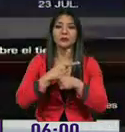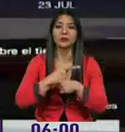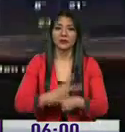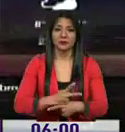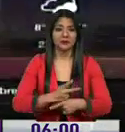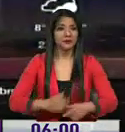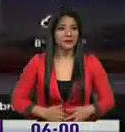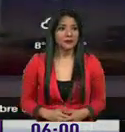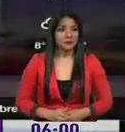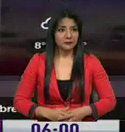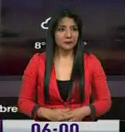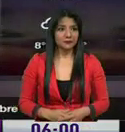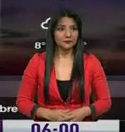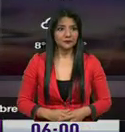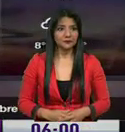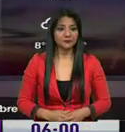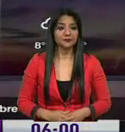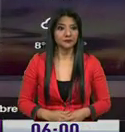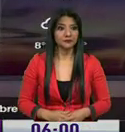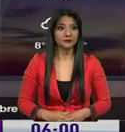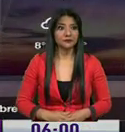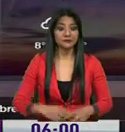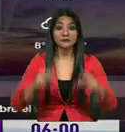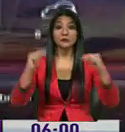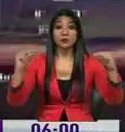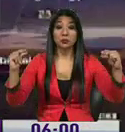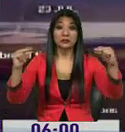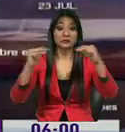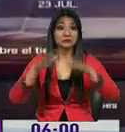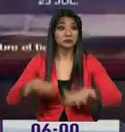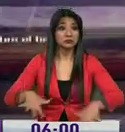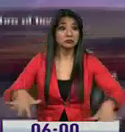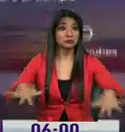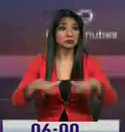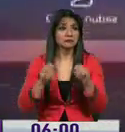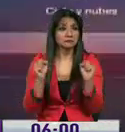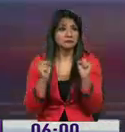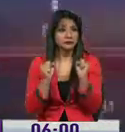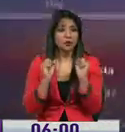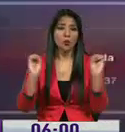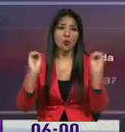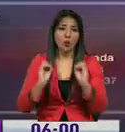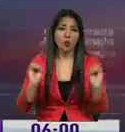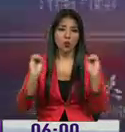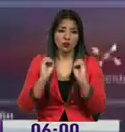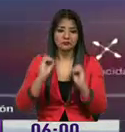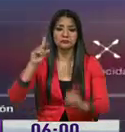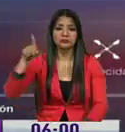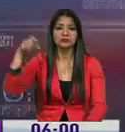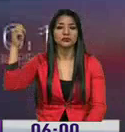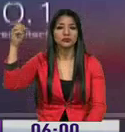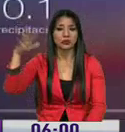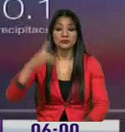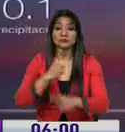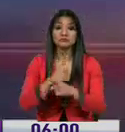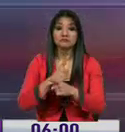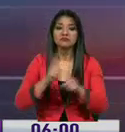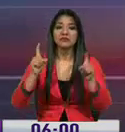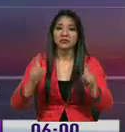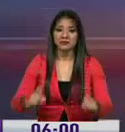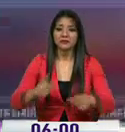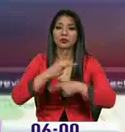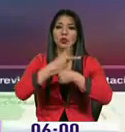La temperatura, tendremos un día nublado, no un día con sol, así que hay que tomar las precauciones para evitar